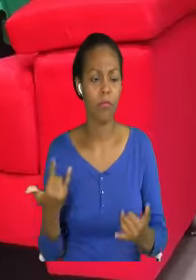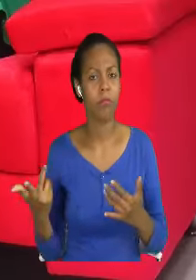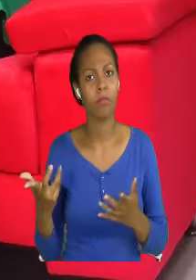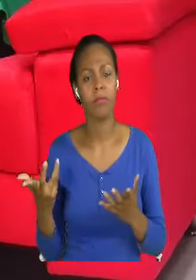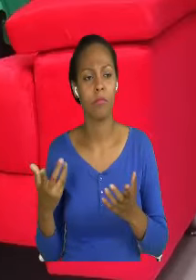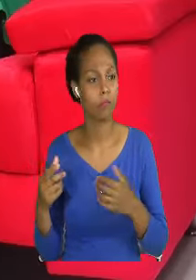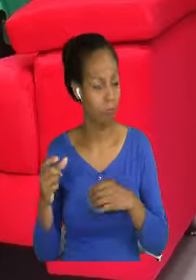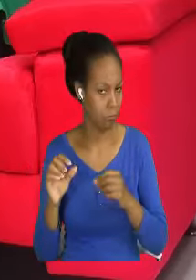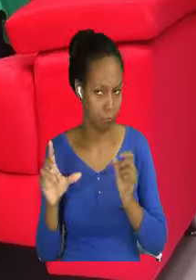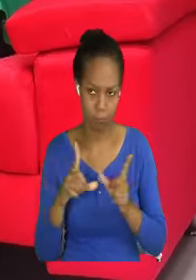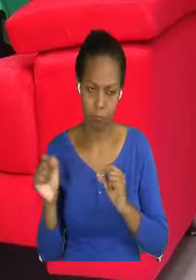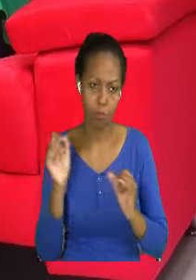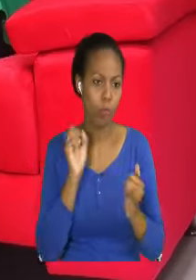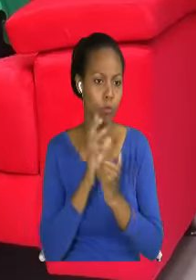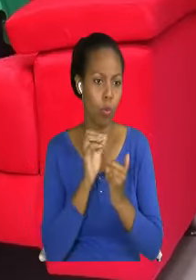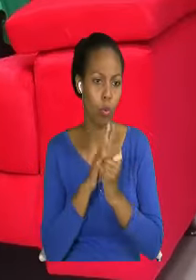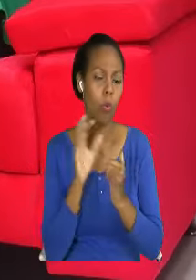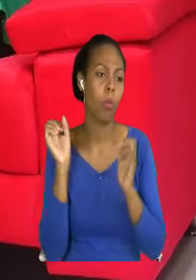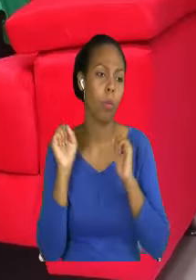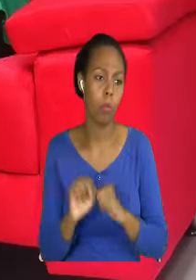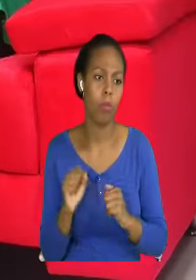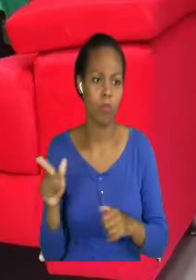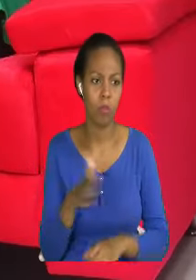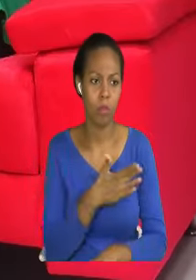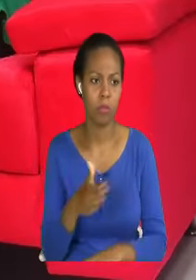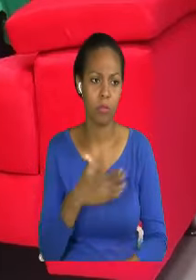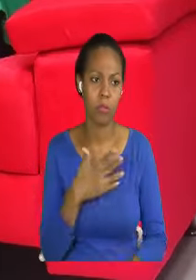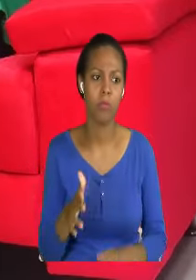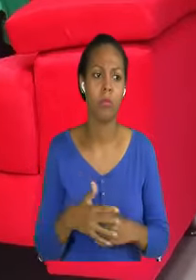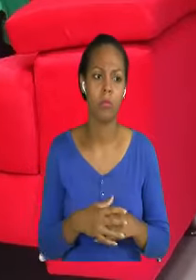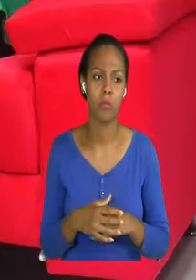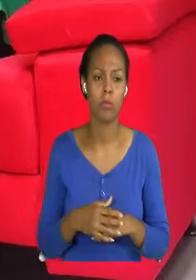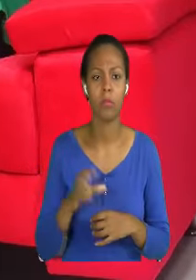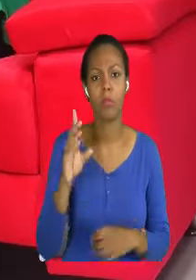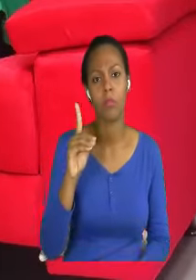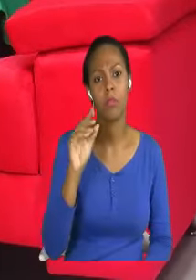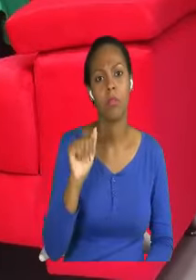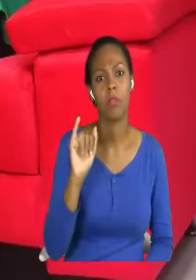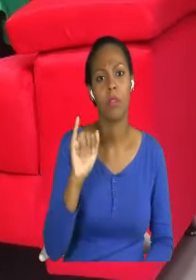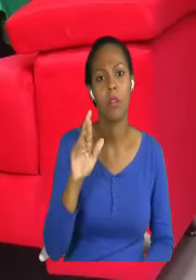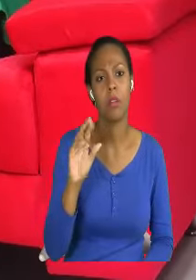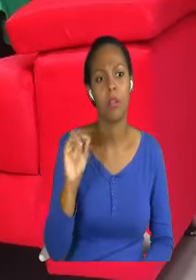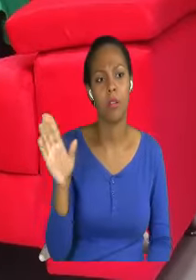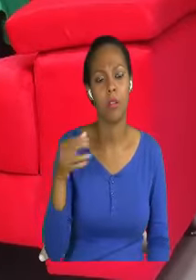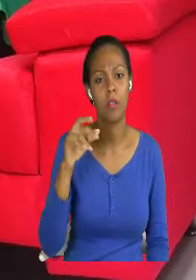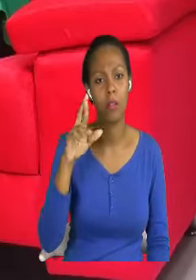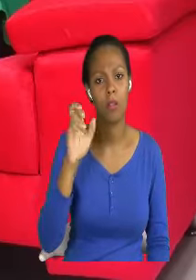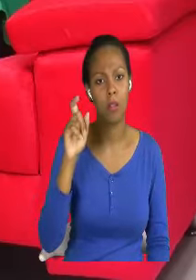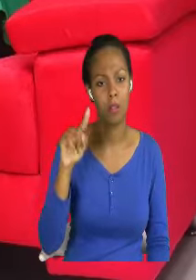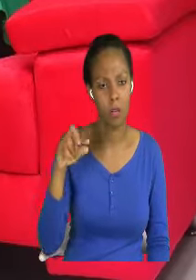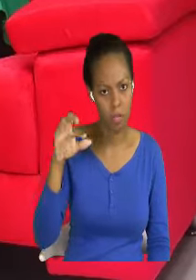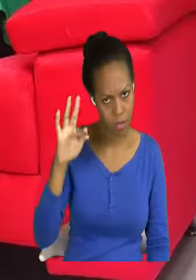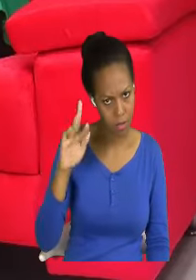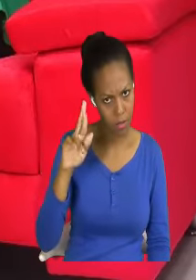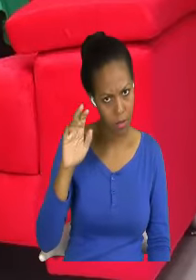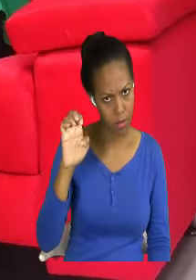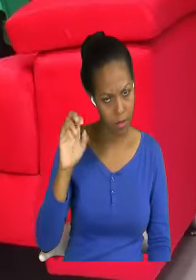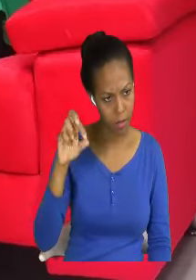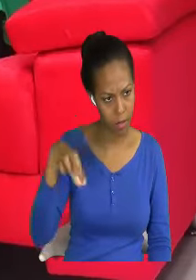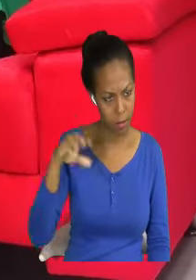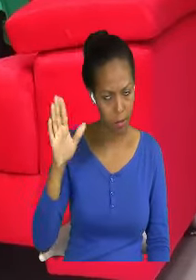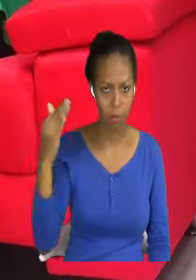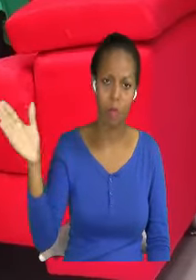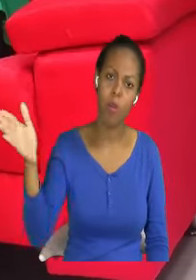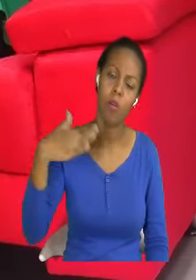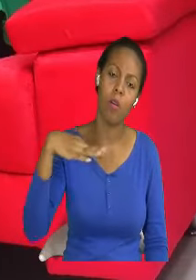de YouTube, donde pueden encontrar la canción como Dairo Restrepo, Marlon Ramírez, está Falta Poquito,